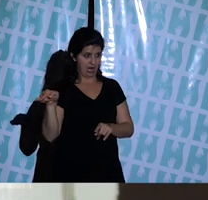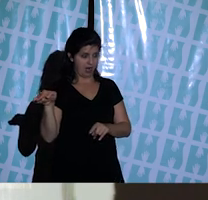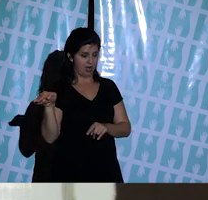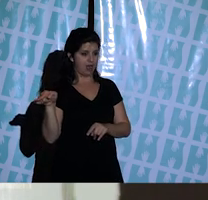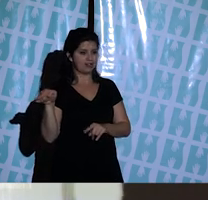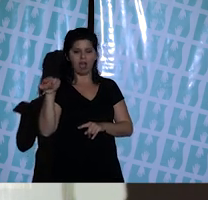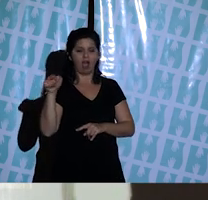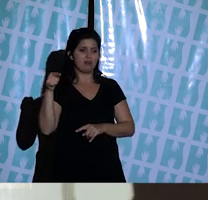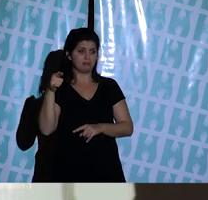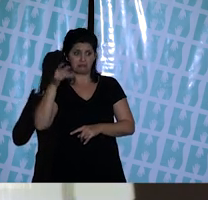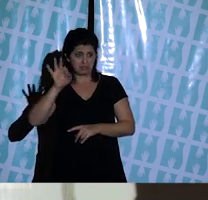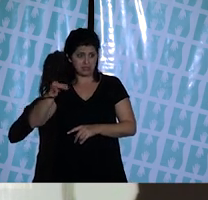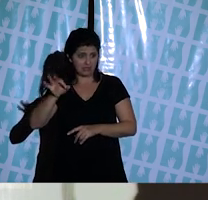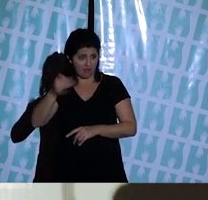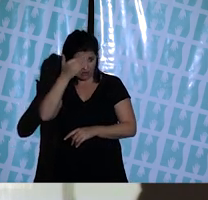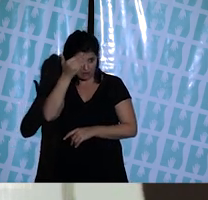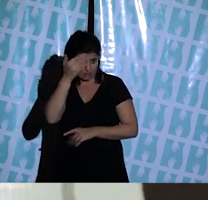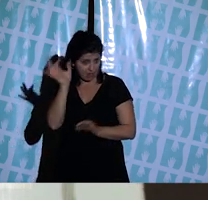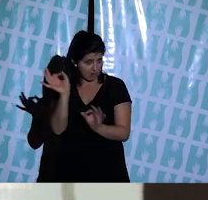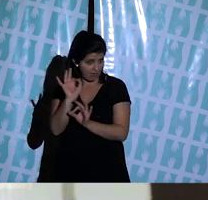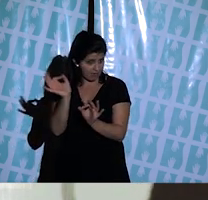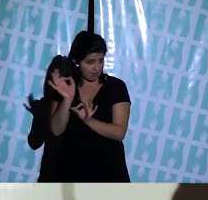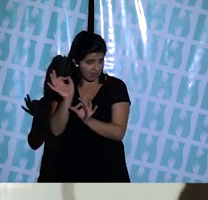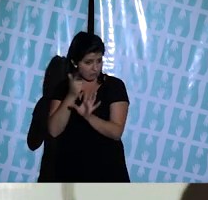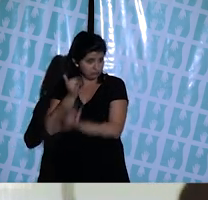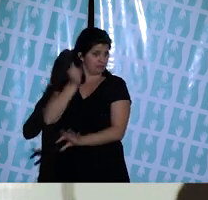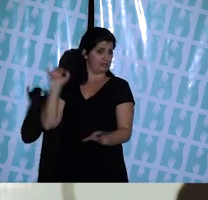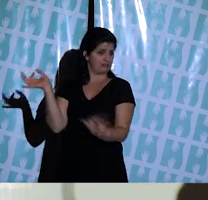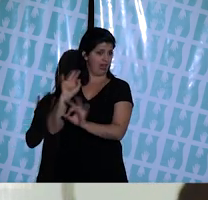persona que ve más los beneficios